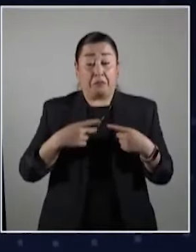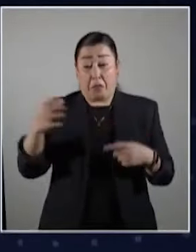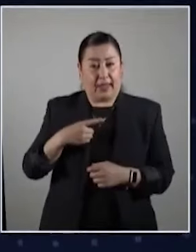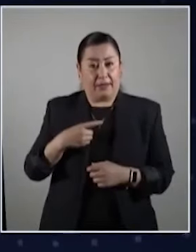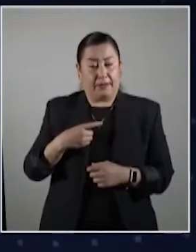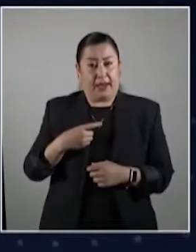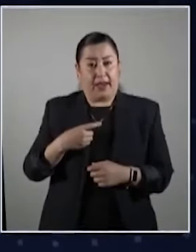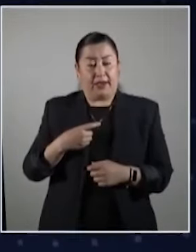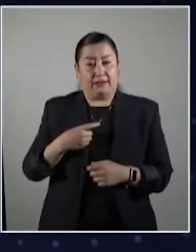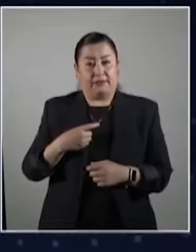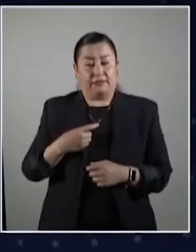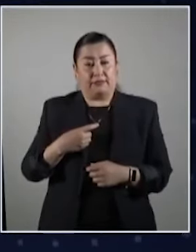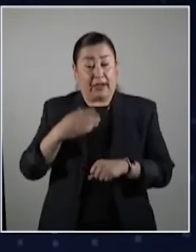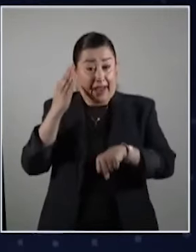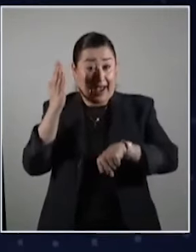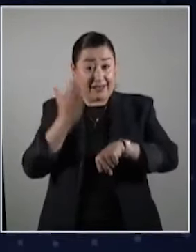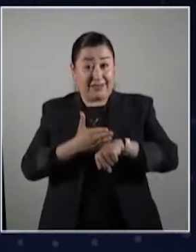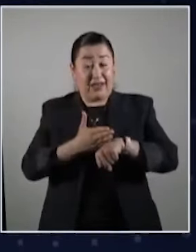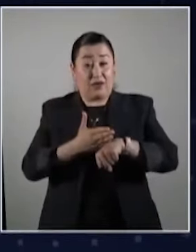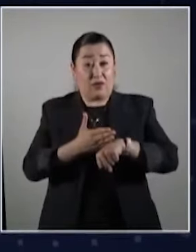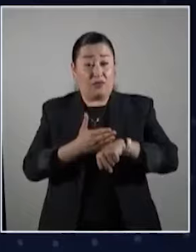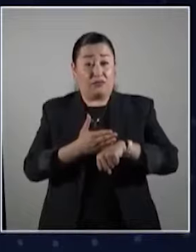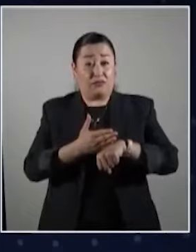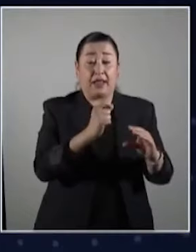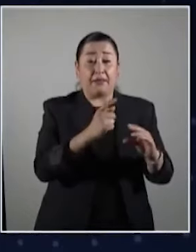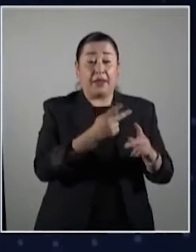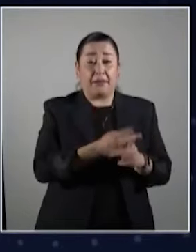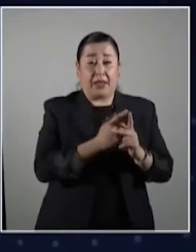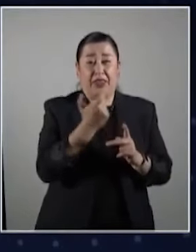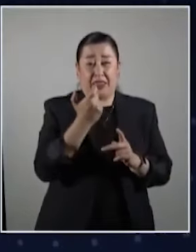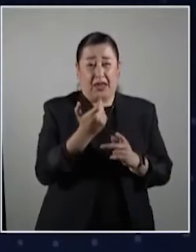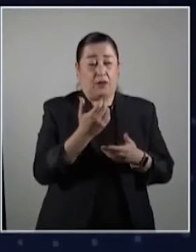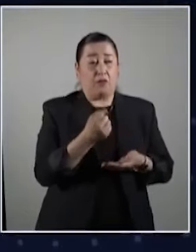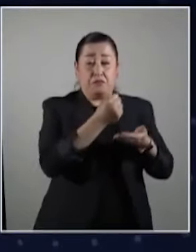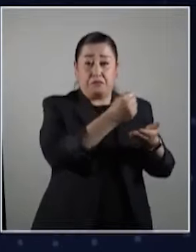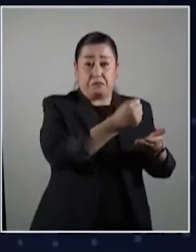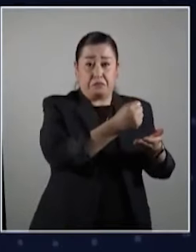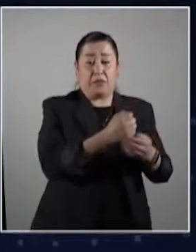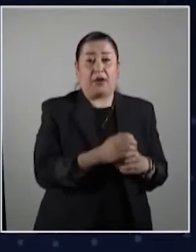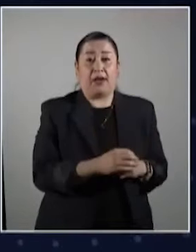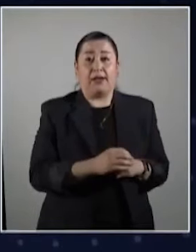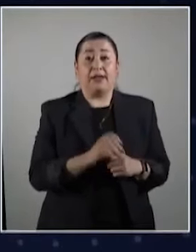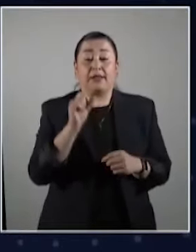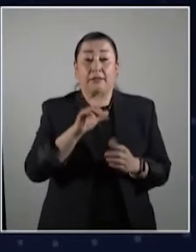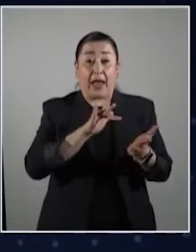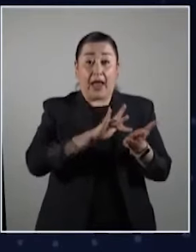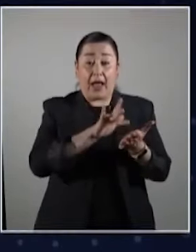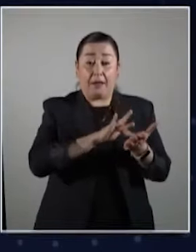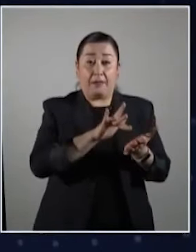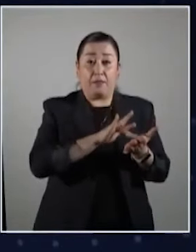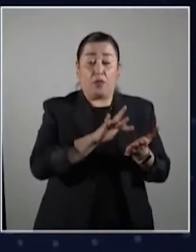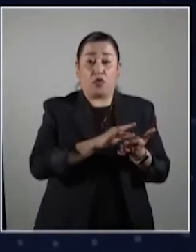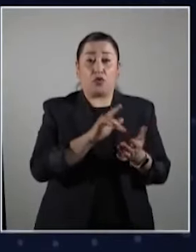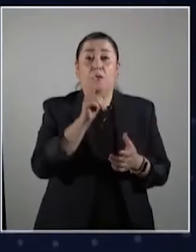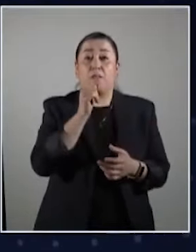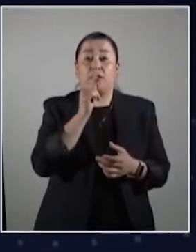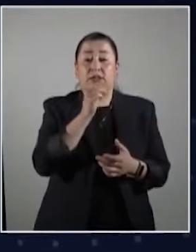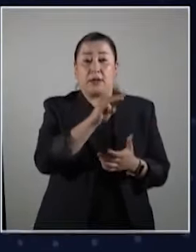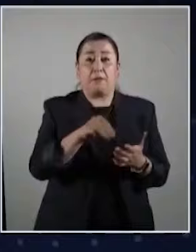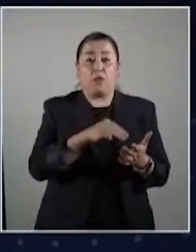contadores poner las sanciones necesarias a los funcionarios que incumplan con la ley la creación del fidecomiso para apoyo de la Policía Municipal que viene